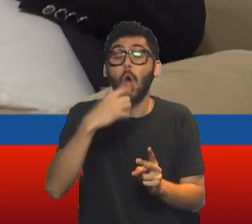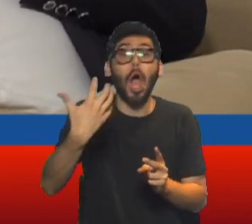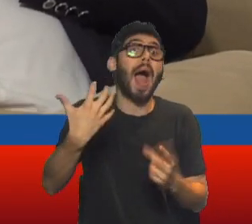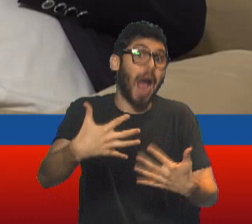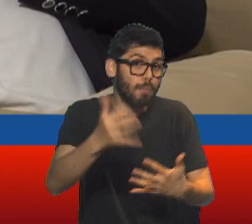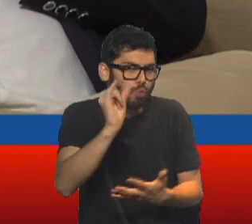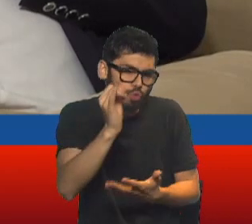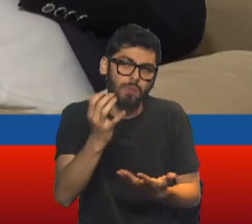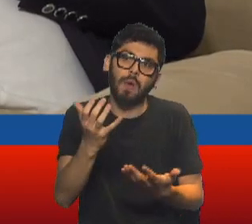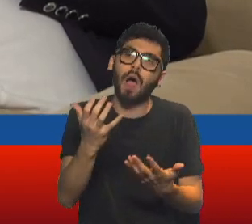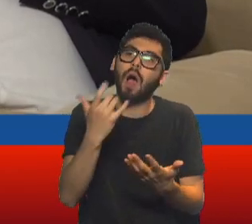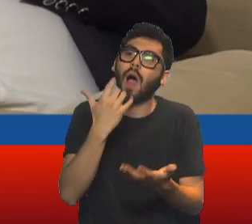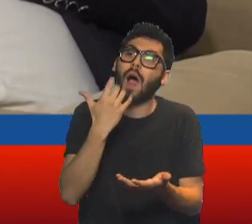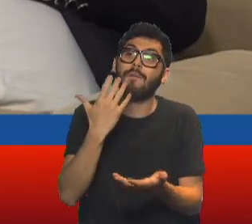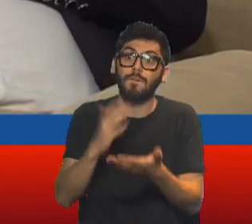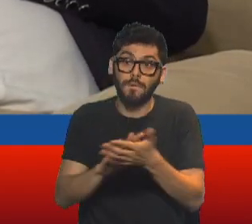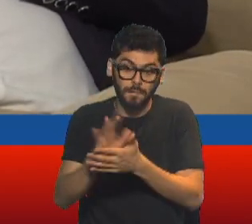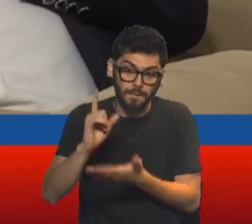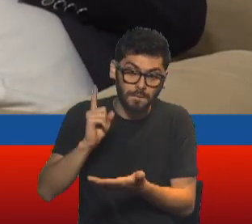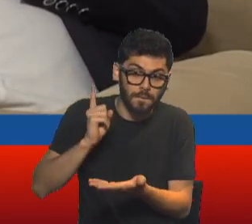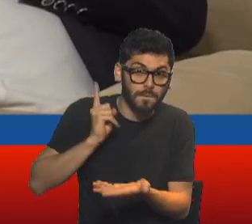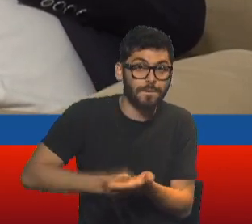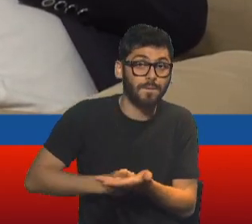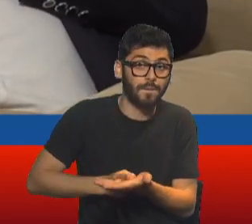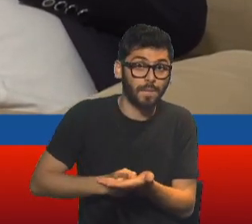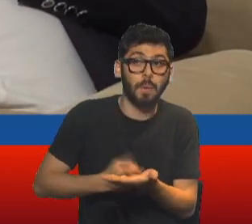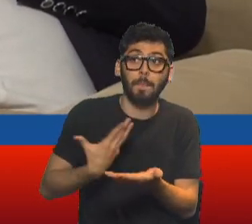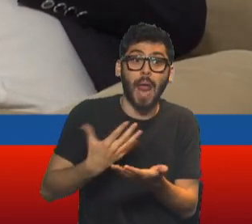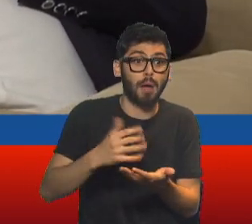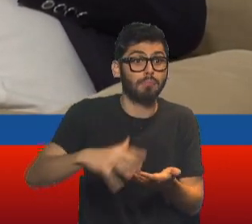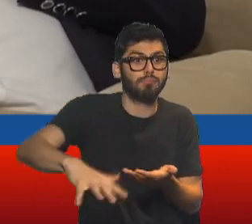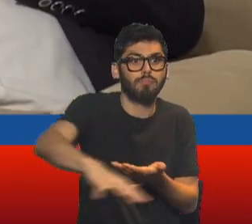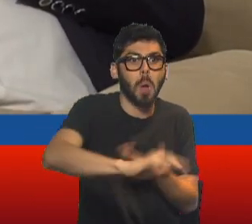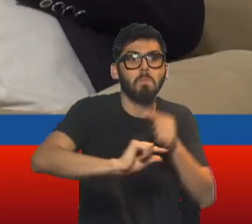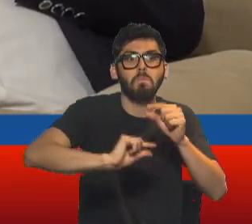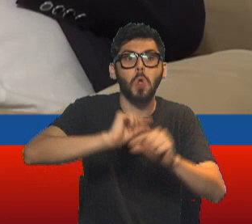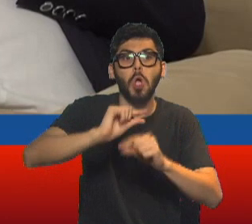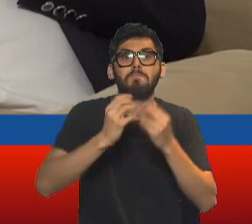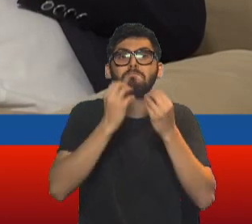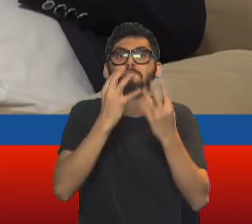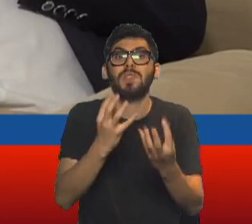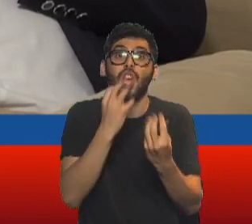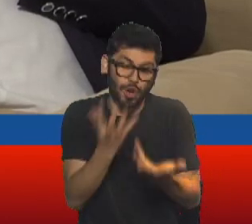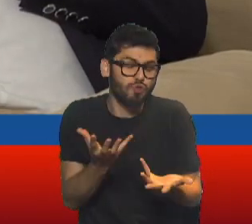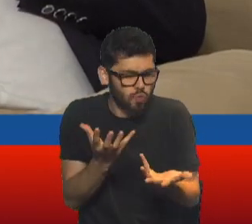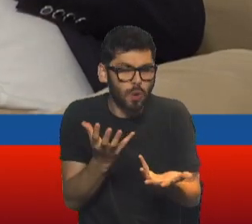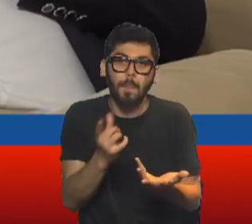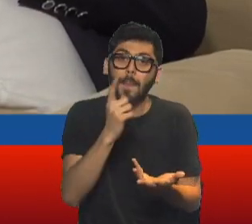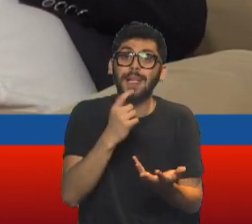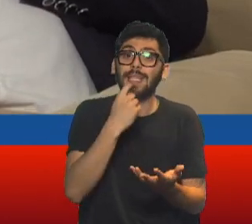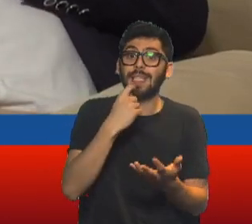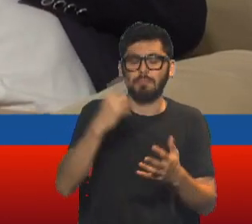posible, tomemos medidas que vayan mejorando gradualmente la vida de nuestro pueblo. Yo creo que si nosotros empezamos a subir